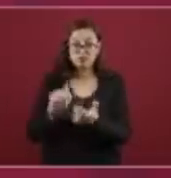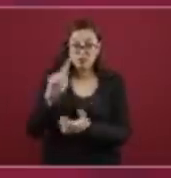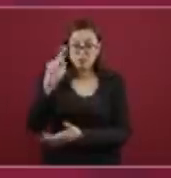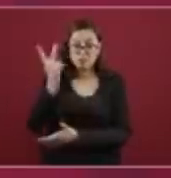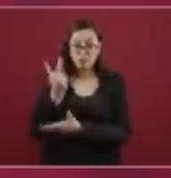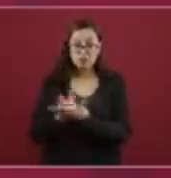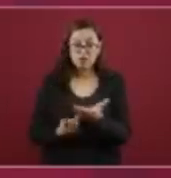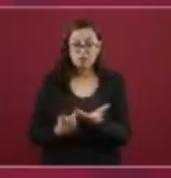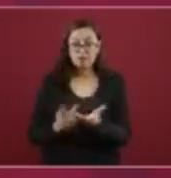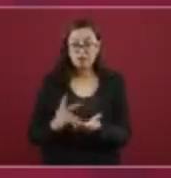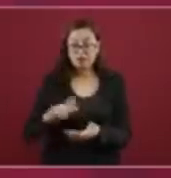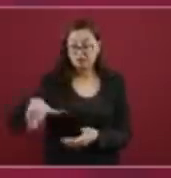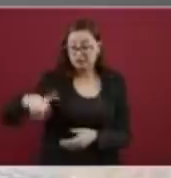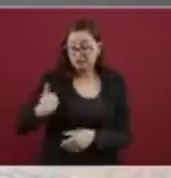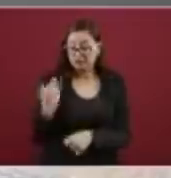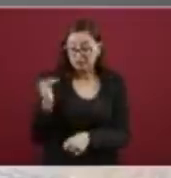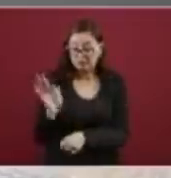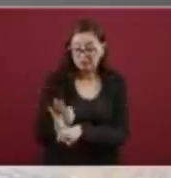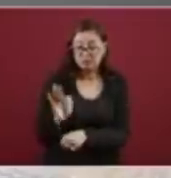lo hacían mal.